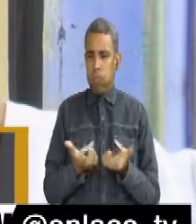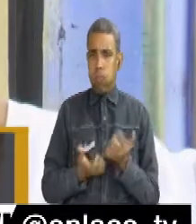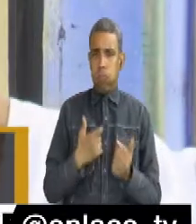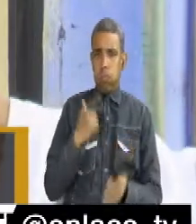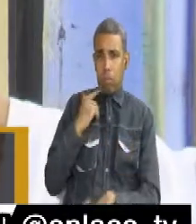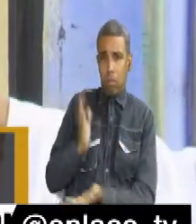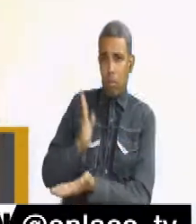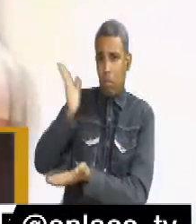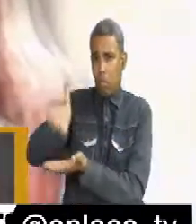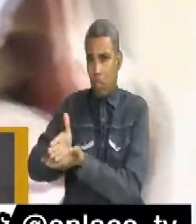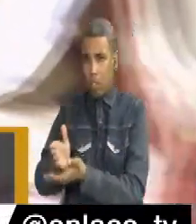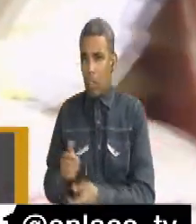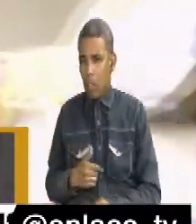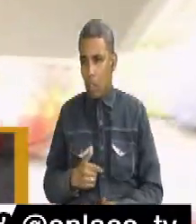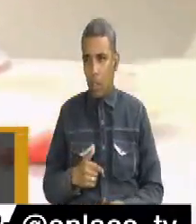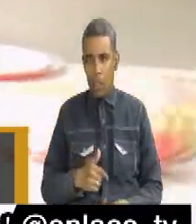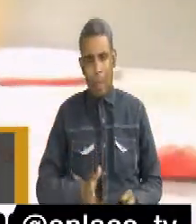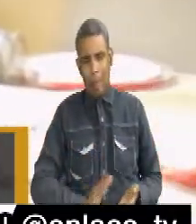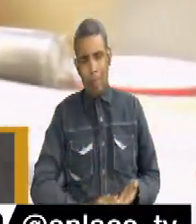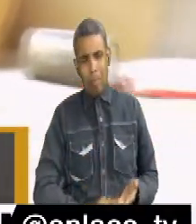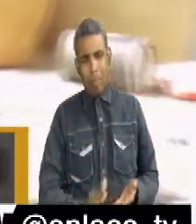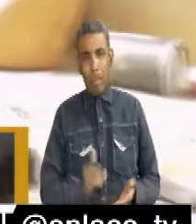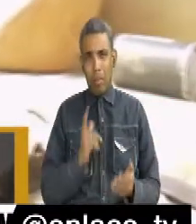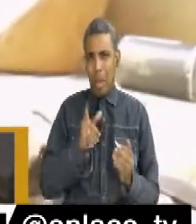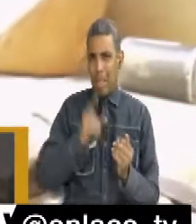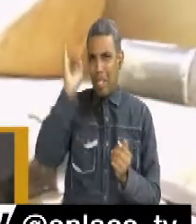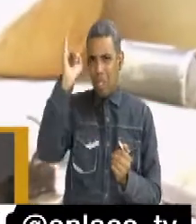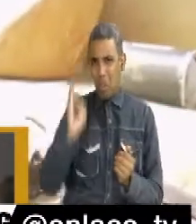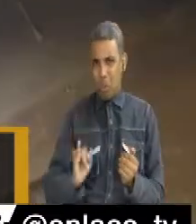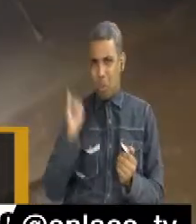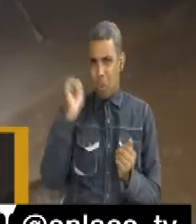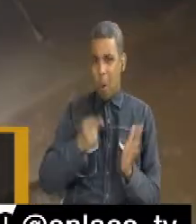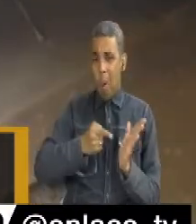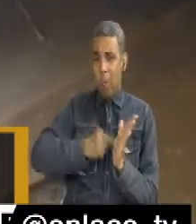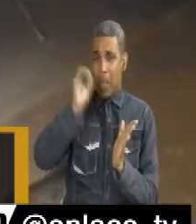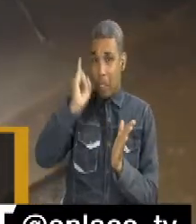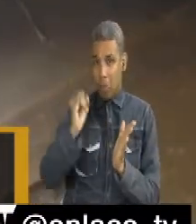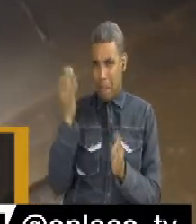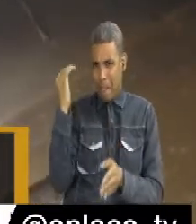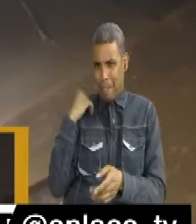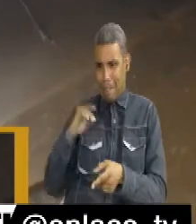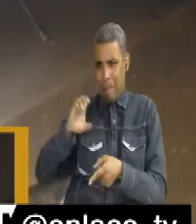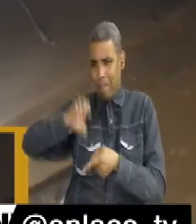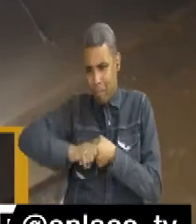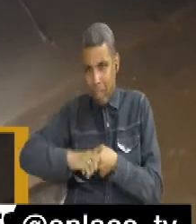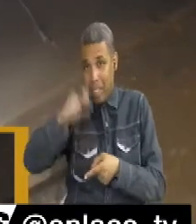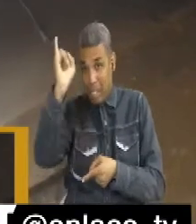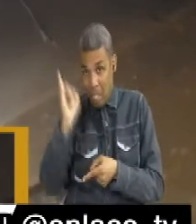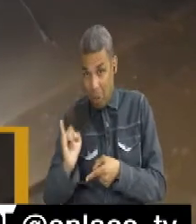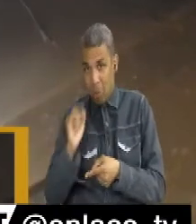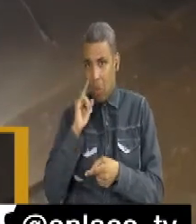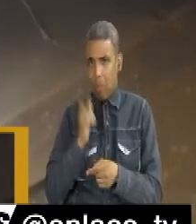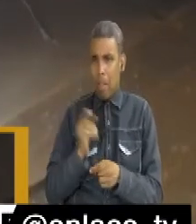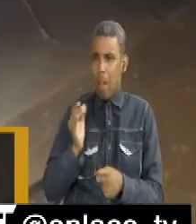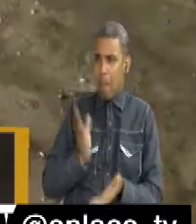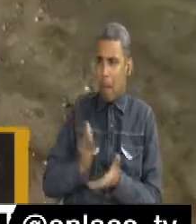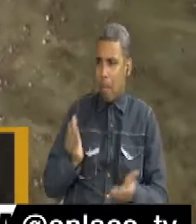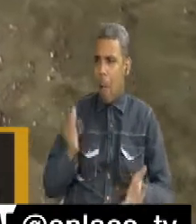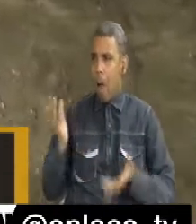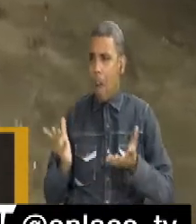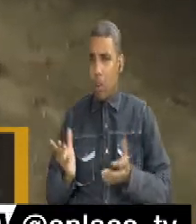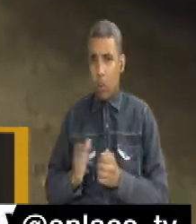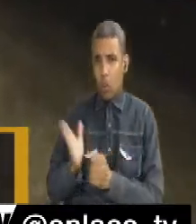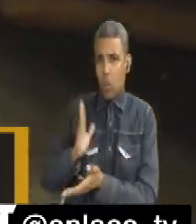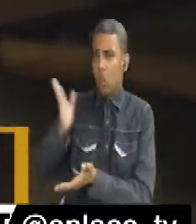es solo muerte accidental o que haya alguna fractura. Y el año pasado se me quemó el niño también y tampoco